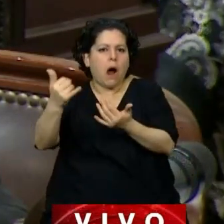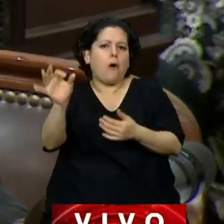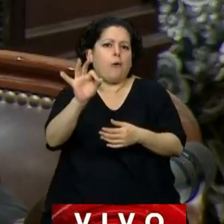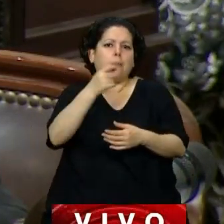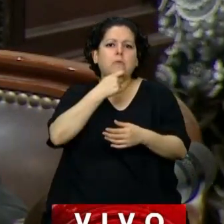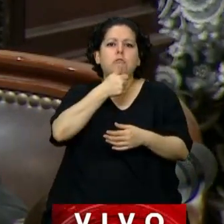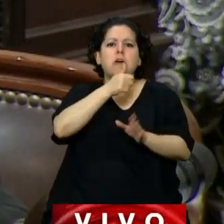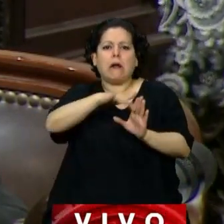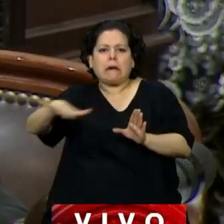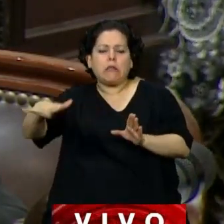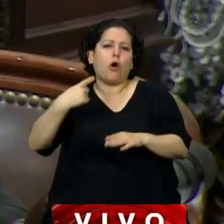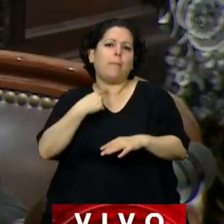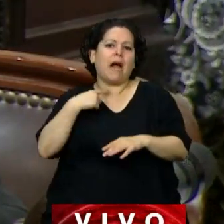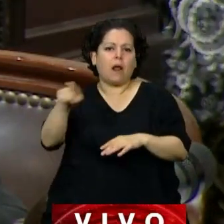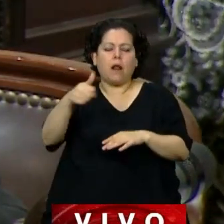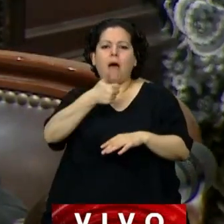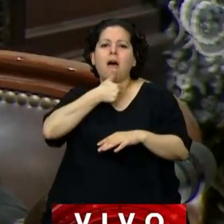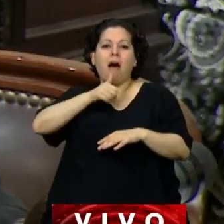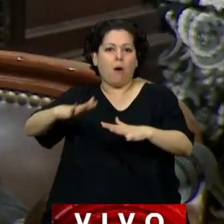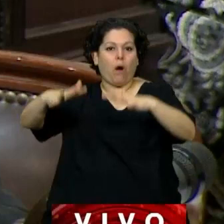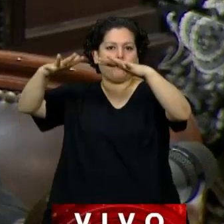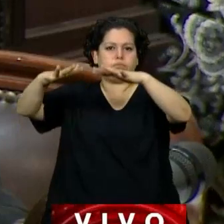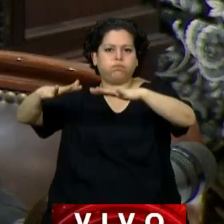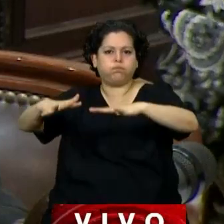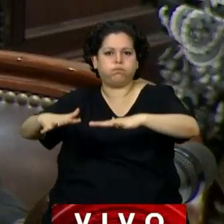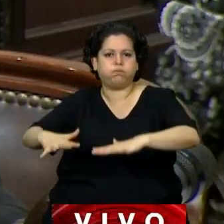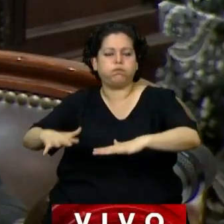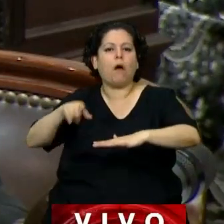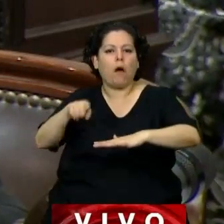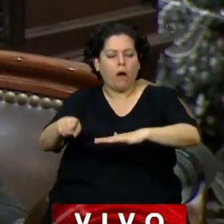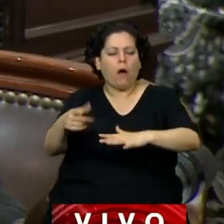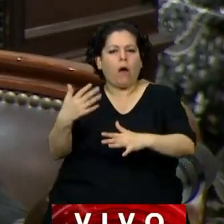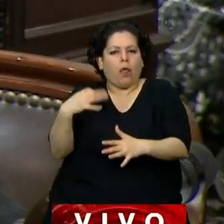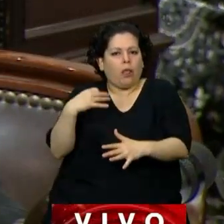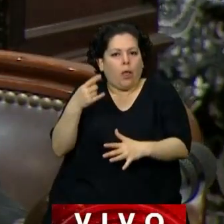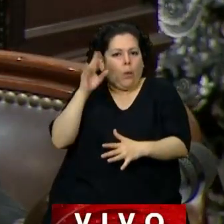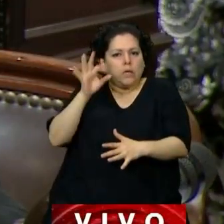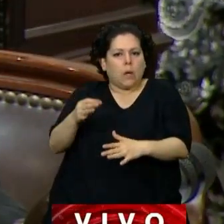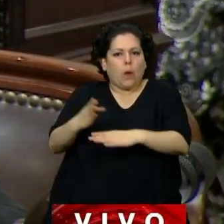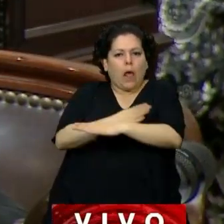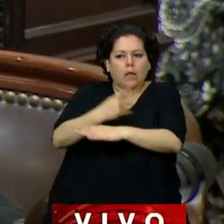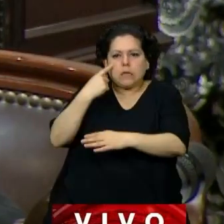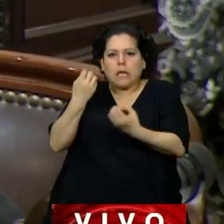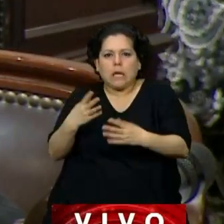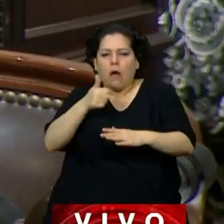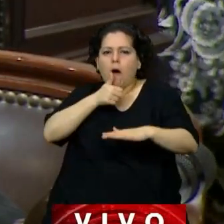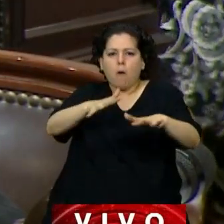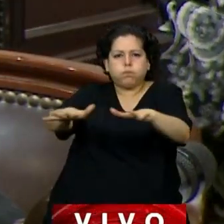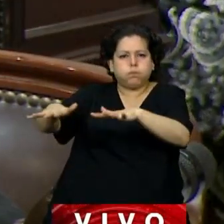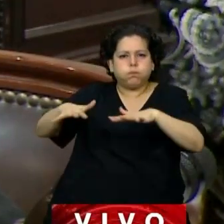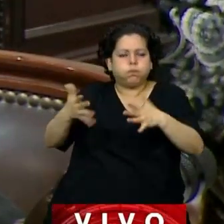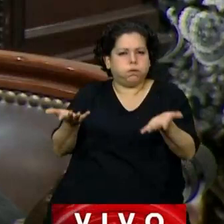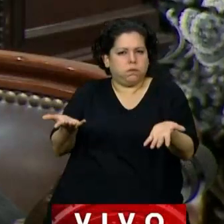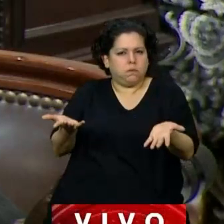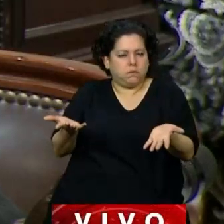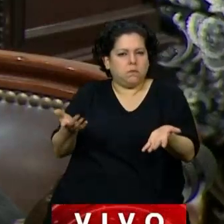río Paraná de que se tenga registro, tanto por su caudal como por lo prolongado en el tiempo. He